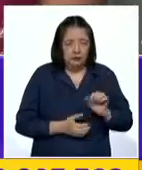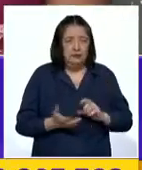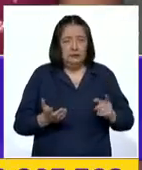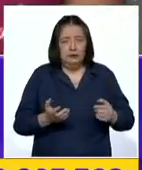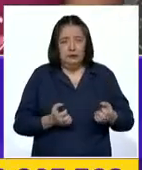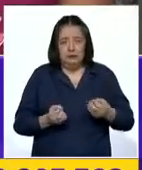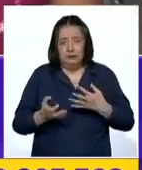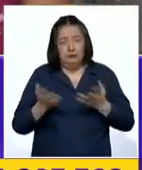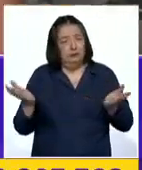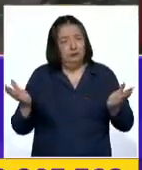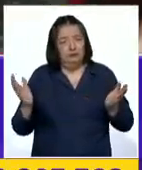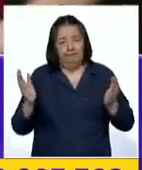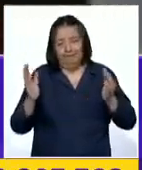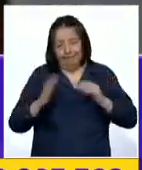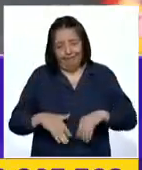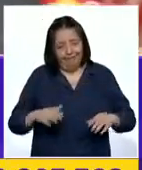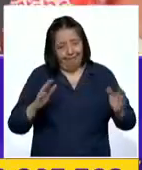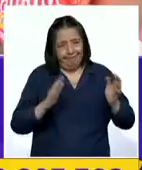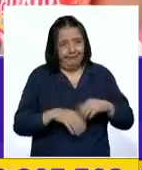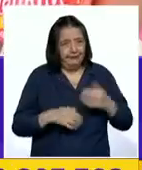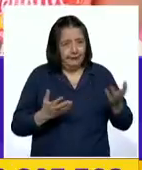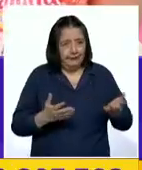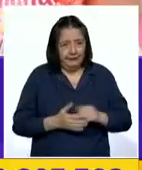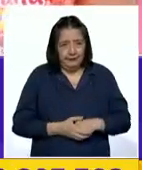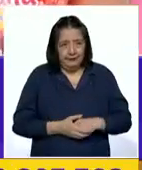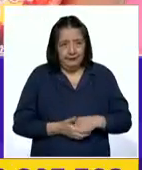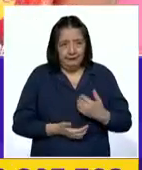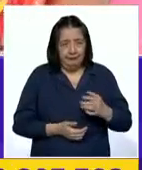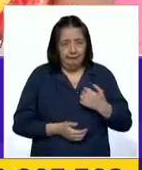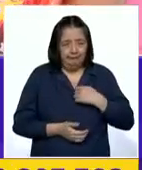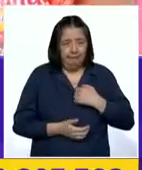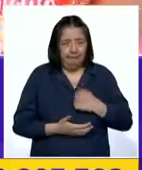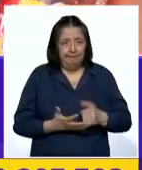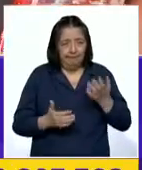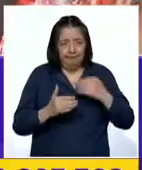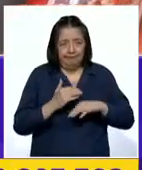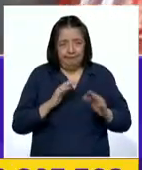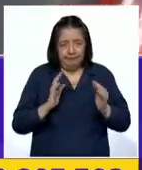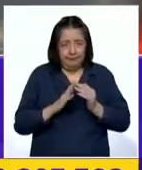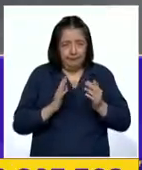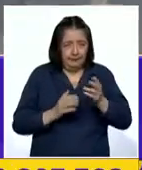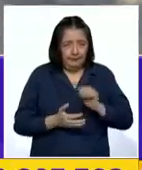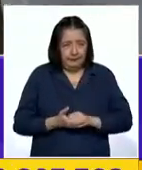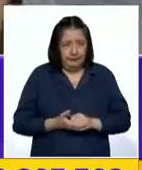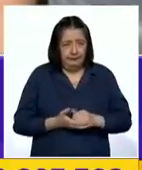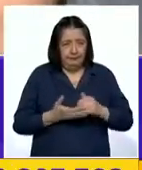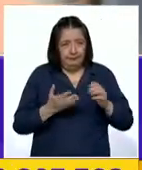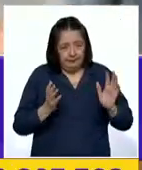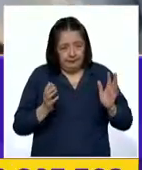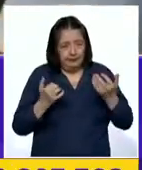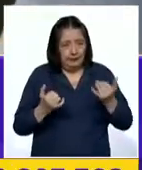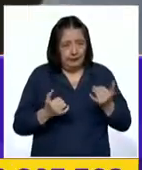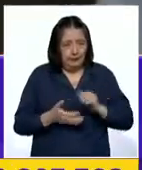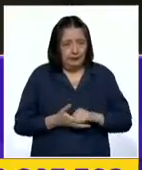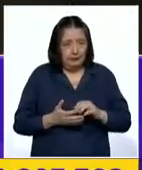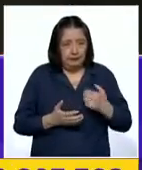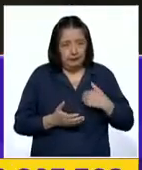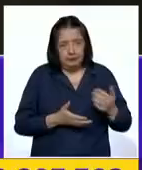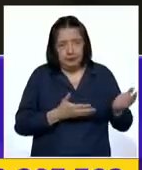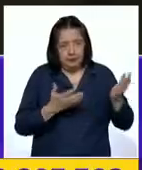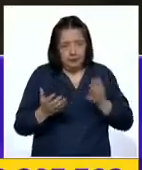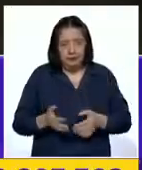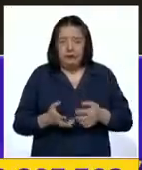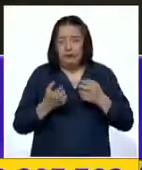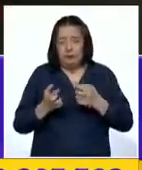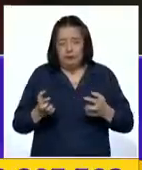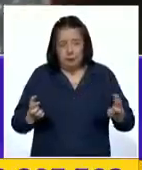que lo perdieron todo, pues, ¿no? En este Huayco, lamentablemente, al interior de su vivienda, donde al menos al día de hoy hemos traído algunos víveres